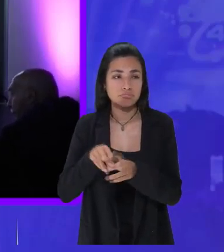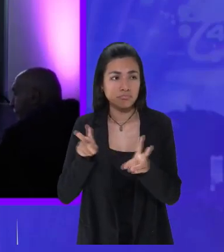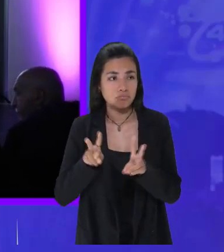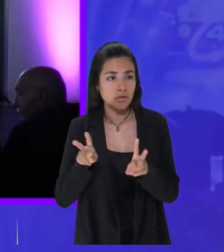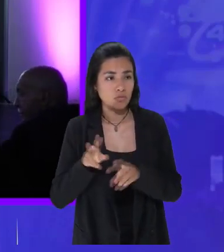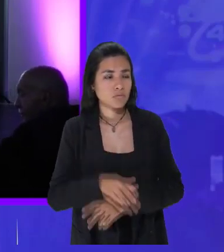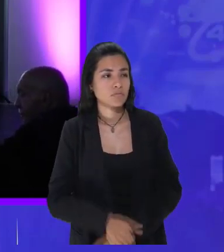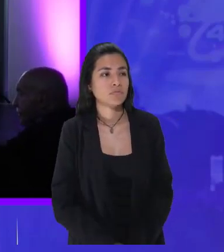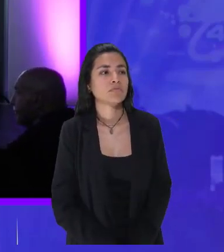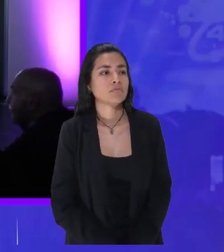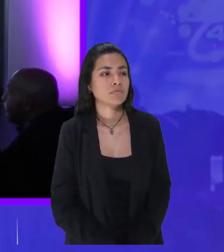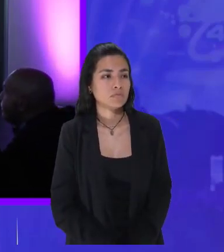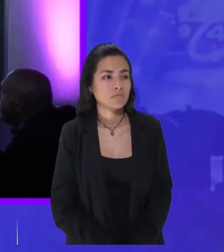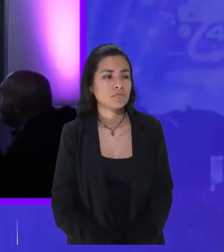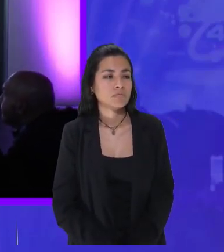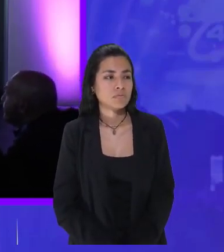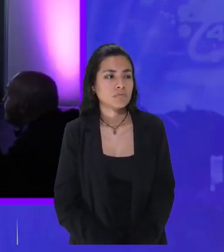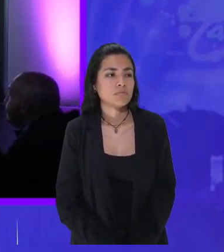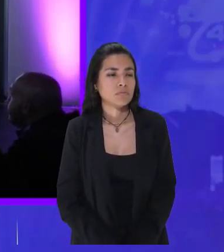claro. Sí, por eso,